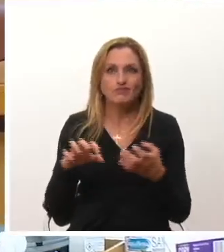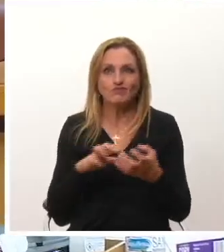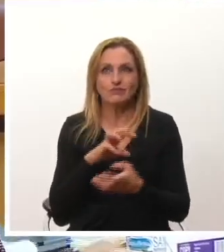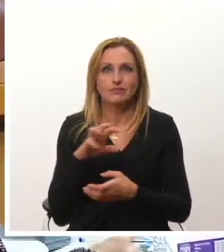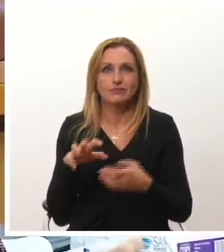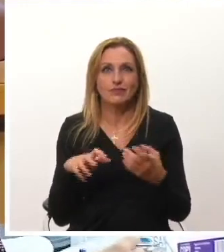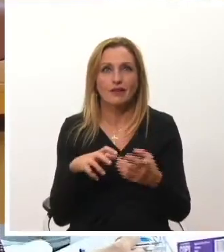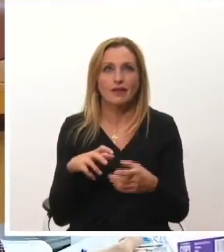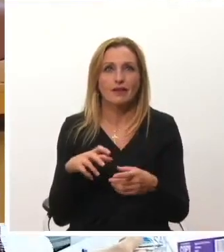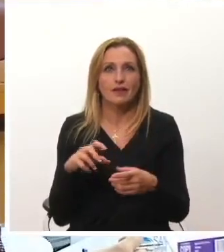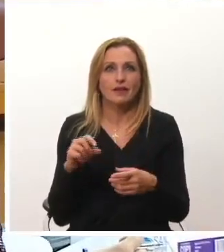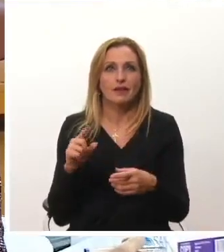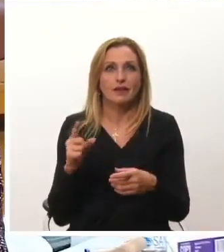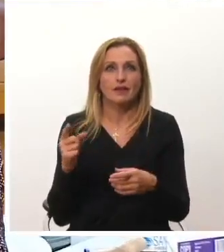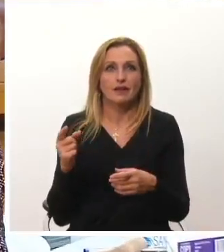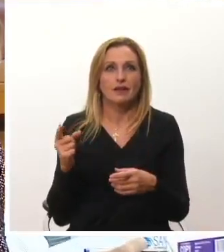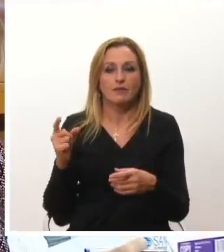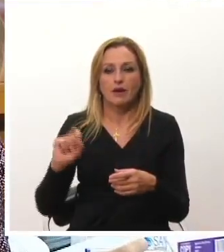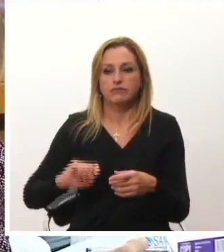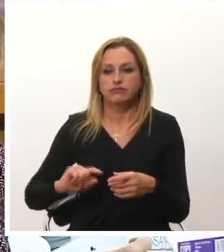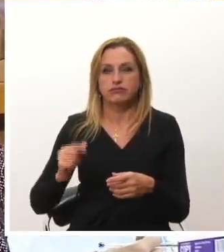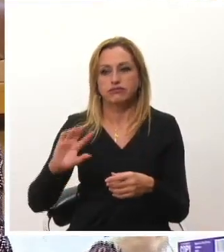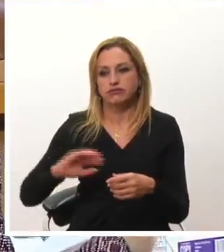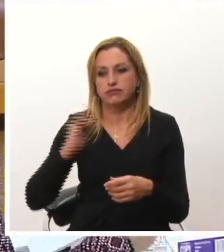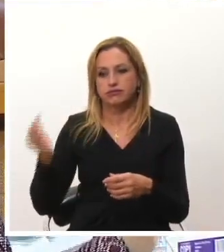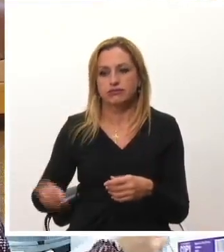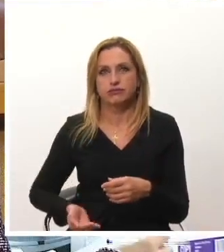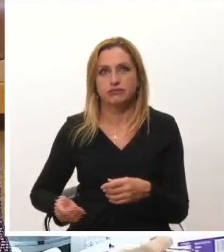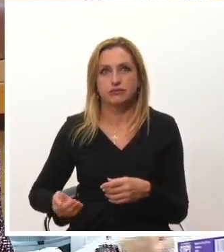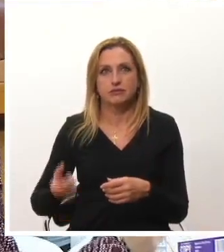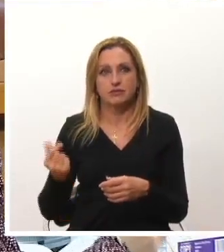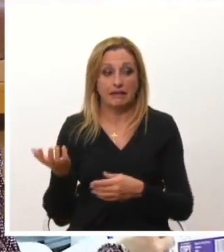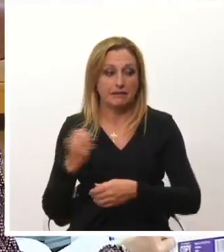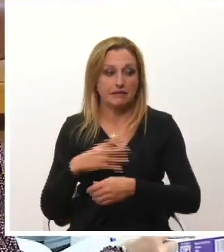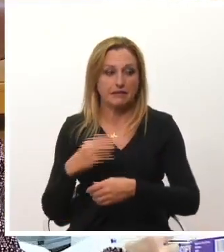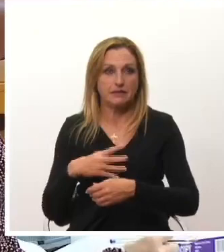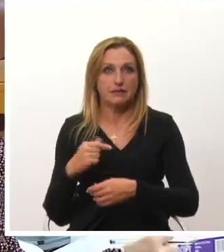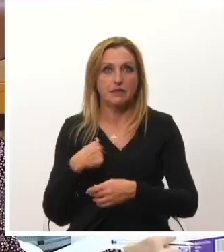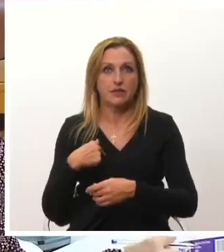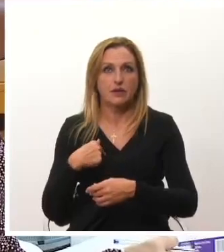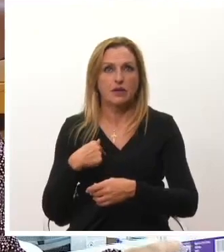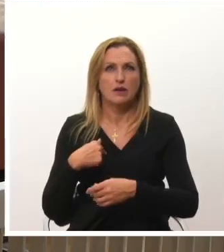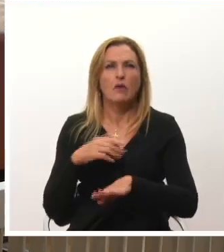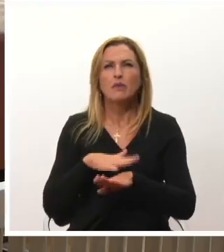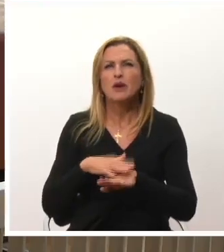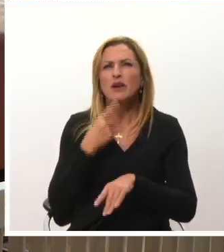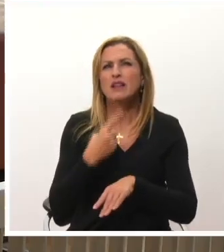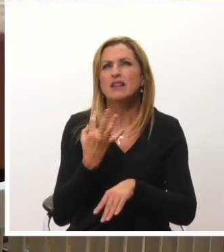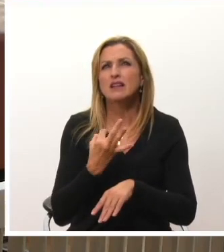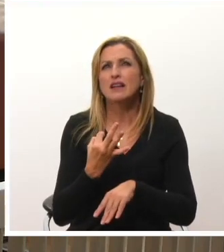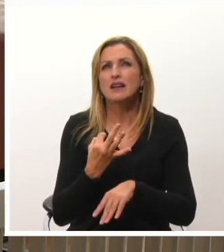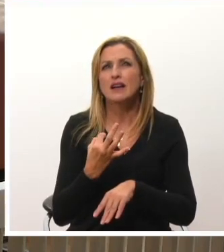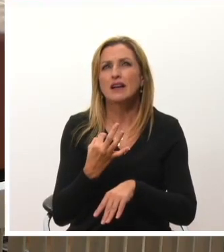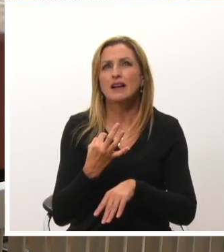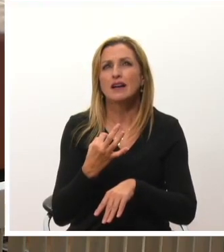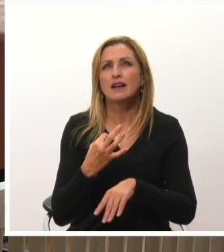para forrarme yo primero estupendo bueno el que has dicho Perdona traidor